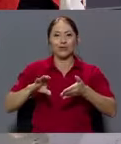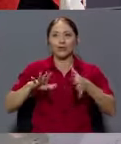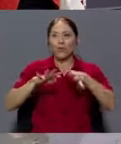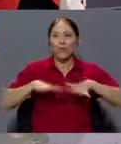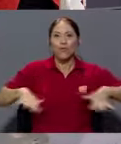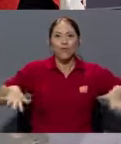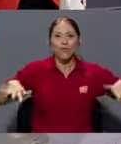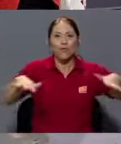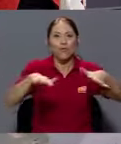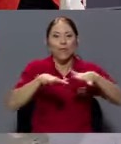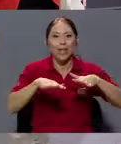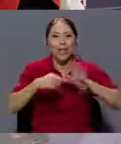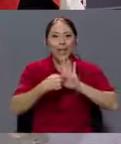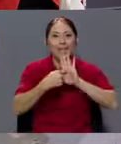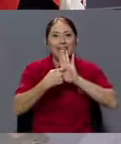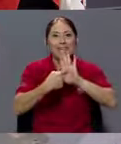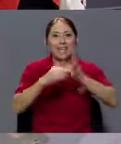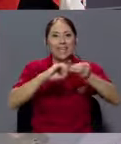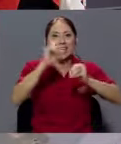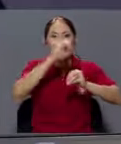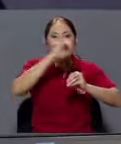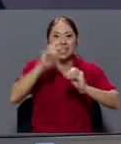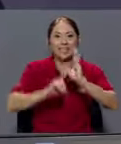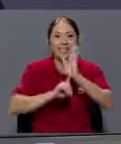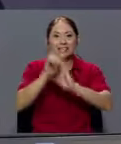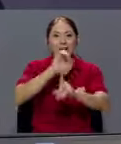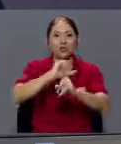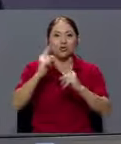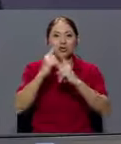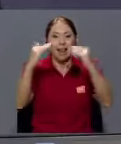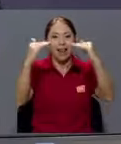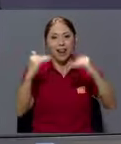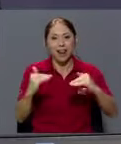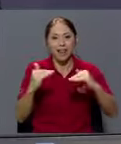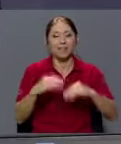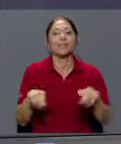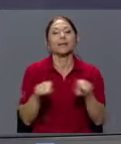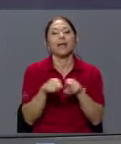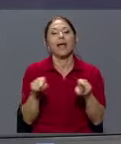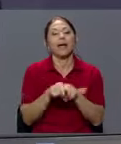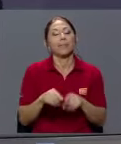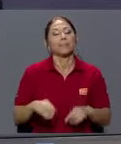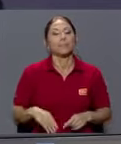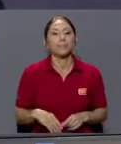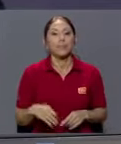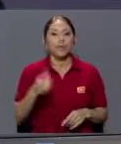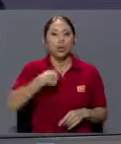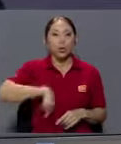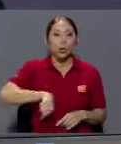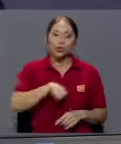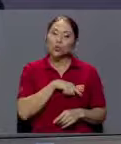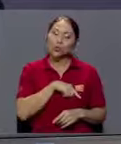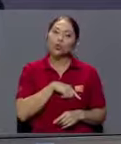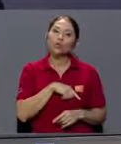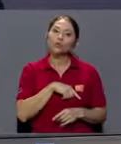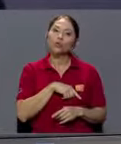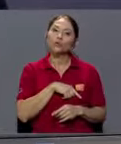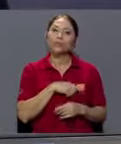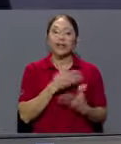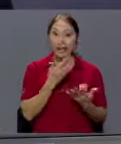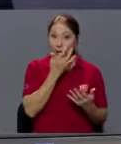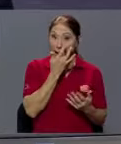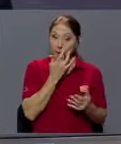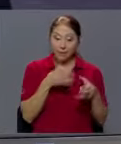menor índice de desarrollo social. Otro dato importante es que nosotros nos dimos a la tarea de agrupar